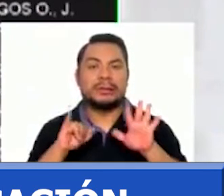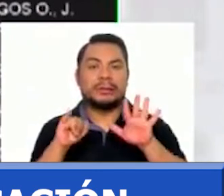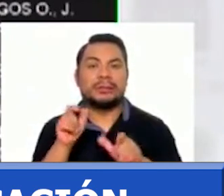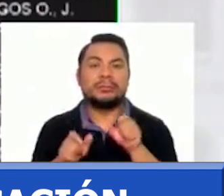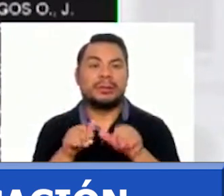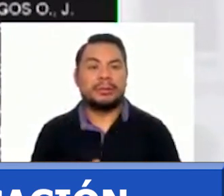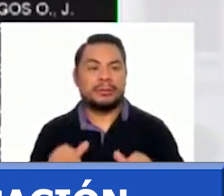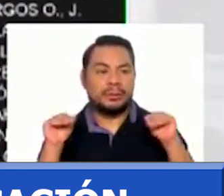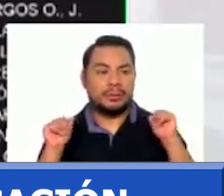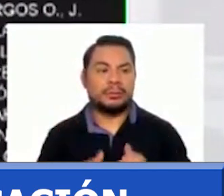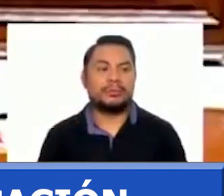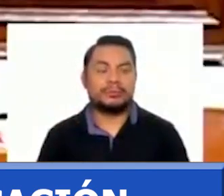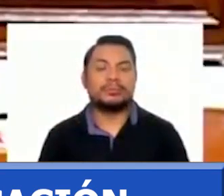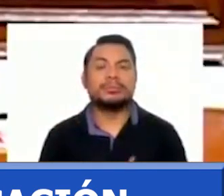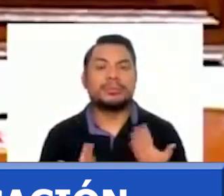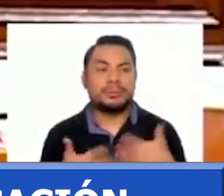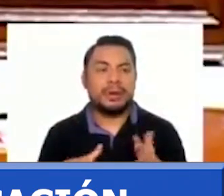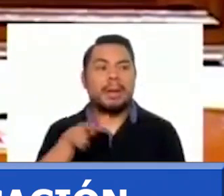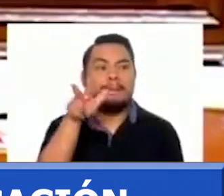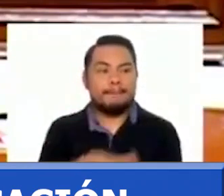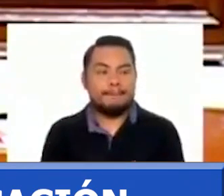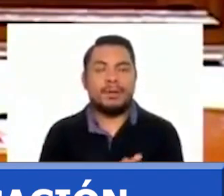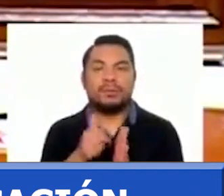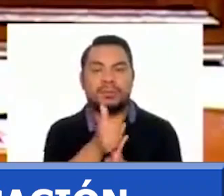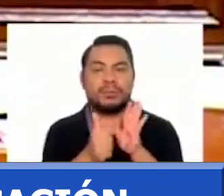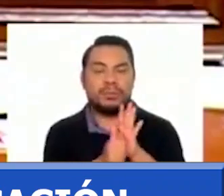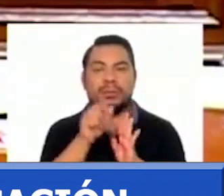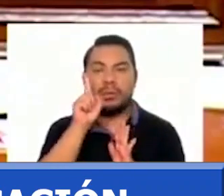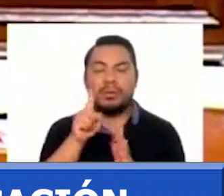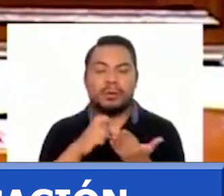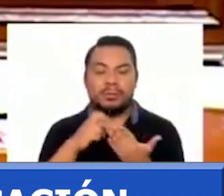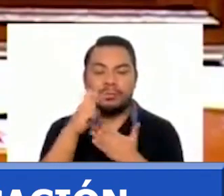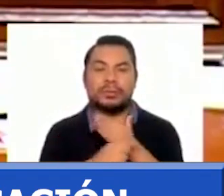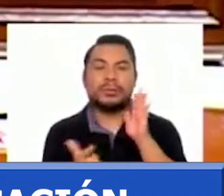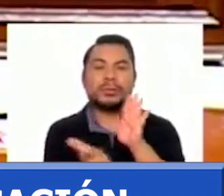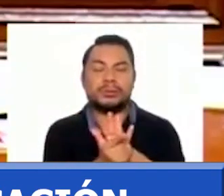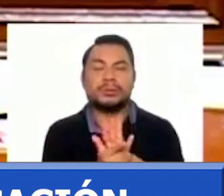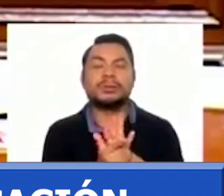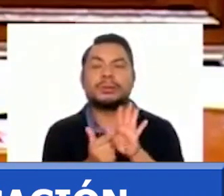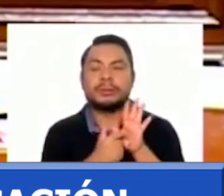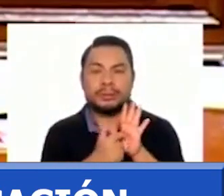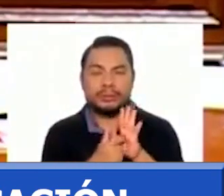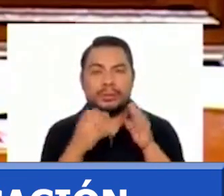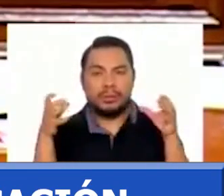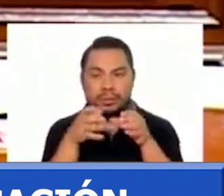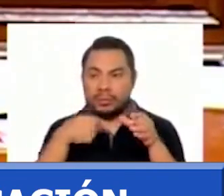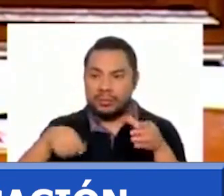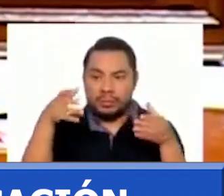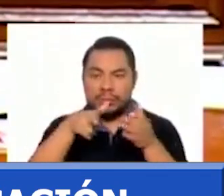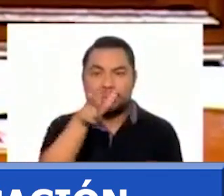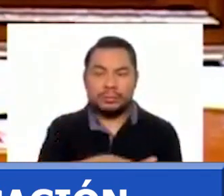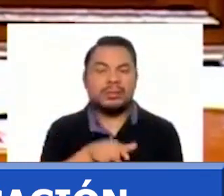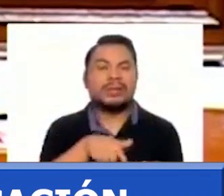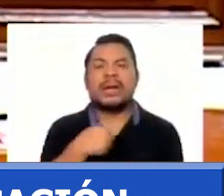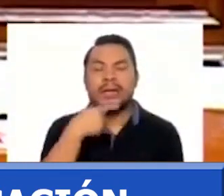funciones congresales. Ha sido aprobado el artículo 1 del proyecto de resolución legislativa del Congreso,